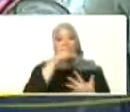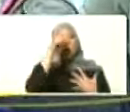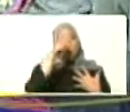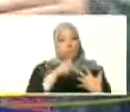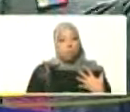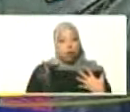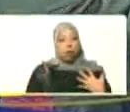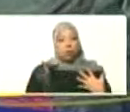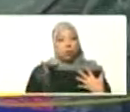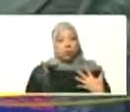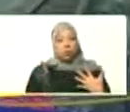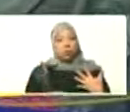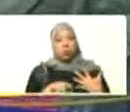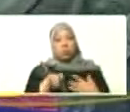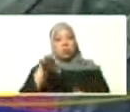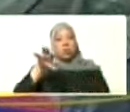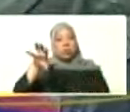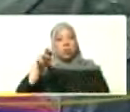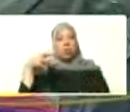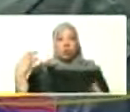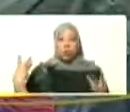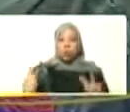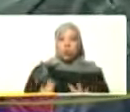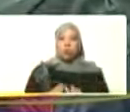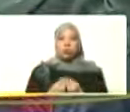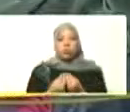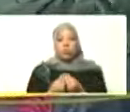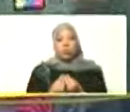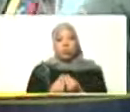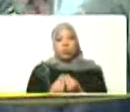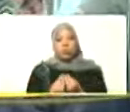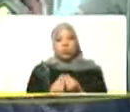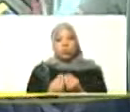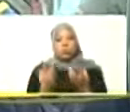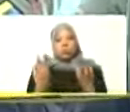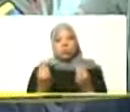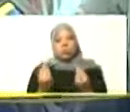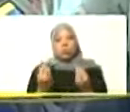República, que ya hemos hecho muchos